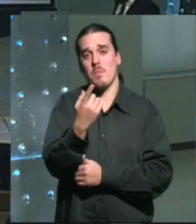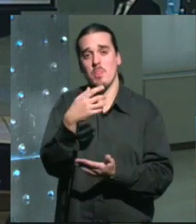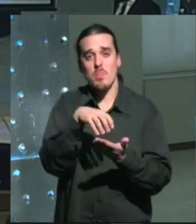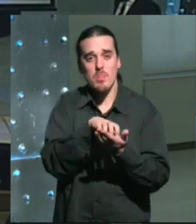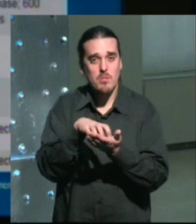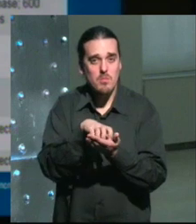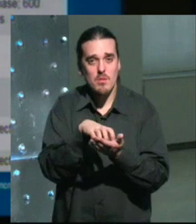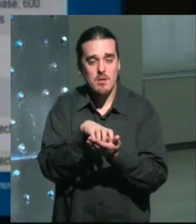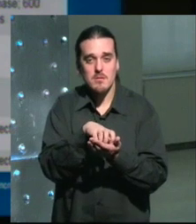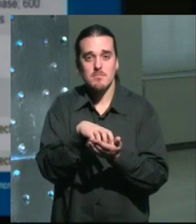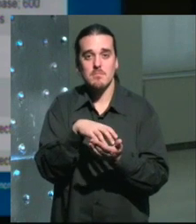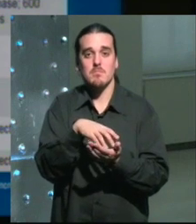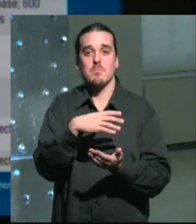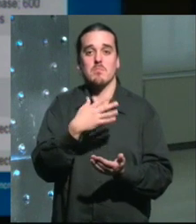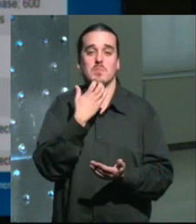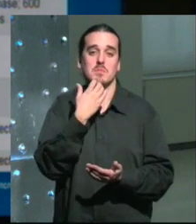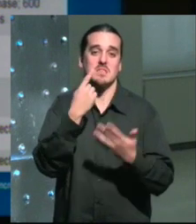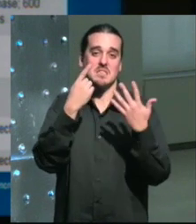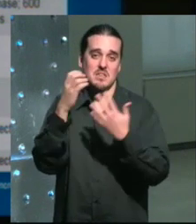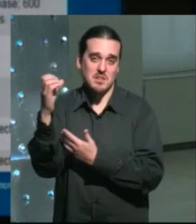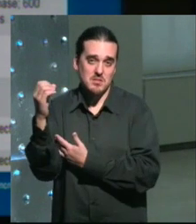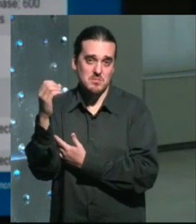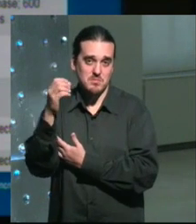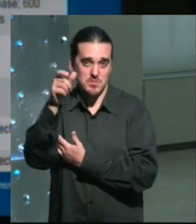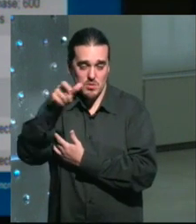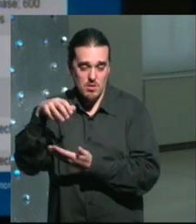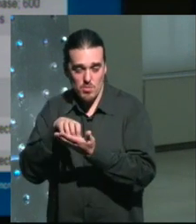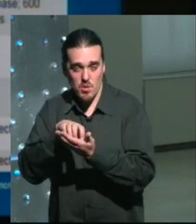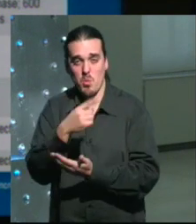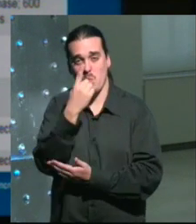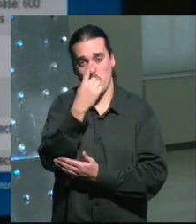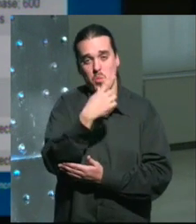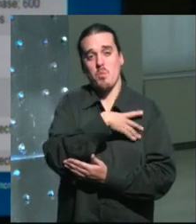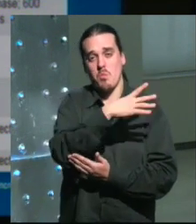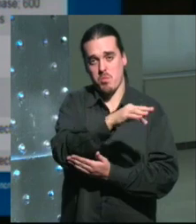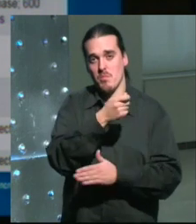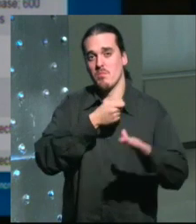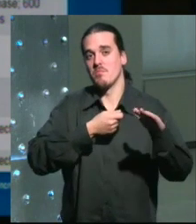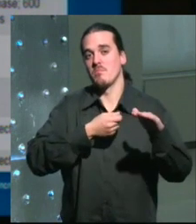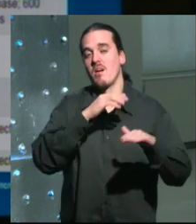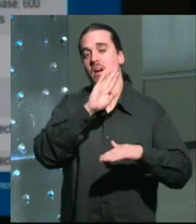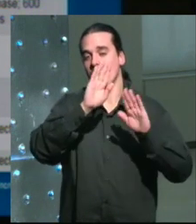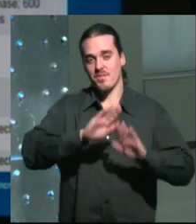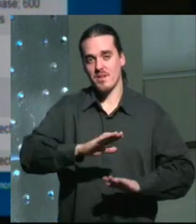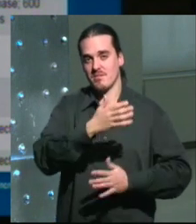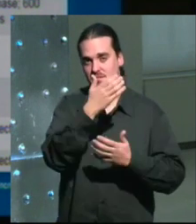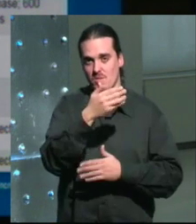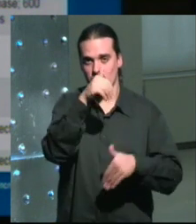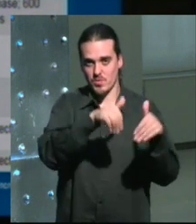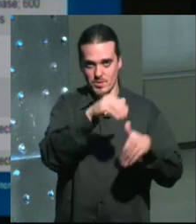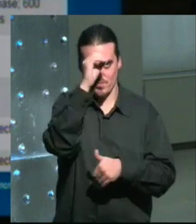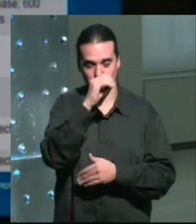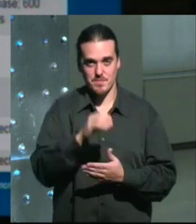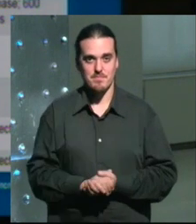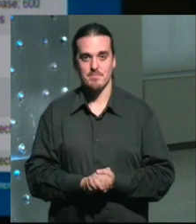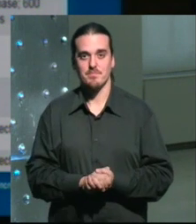la decisión sobre por quién votar basándose en las cartas por correo. Pero luego ya vemos aquí, llamadas telefónicas, efectuadas por